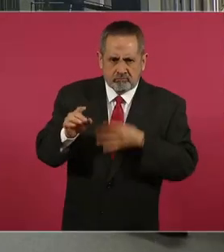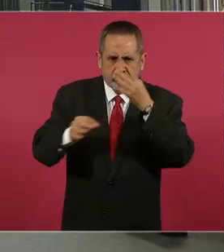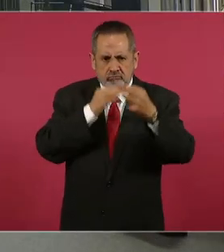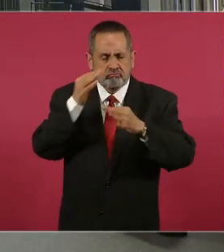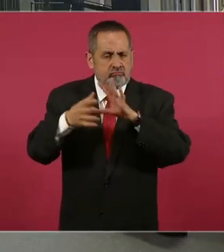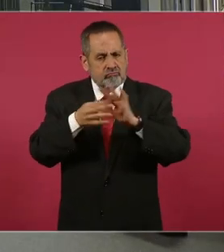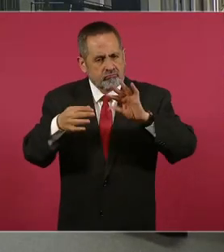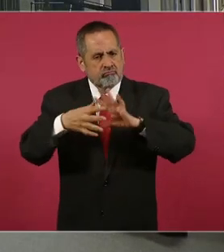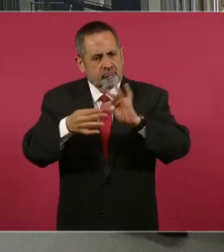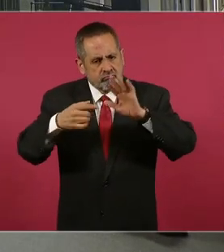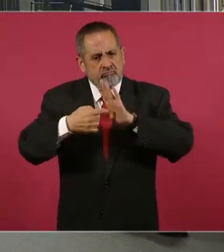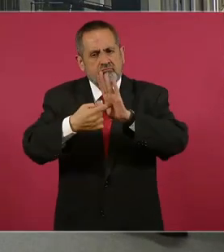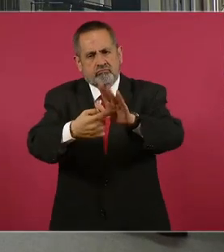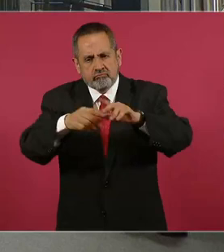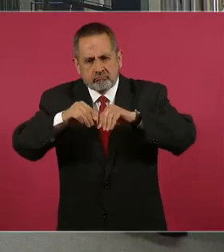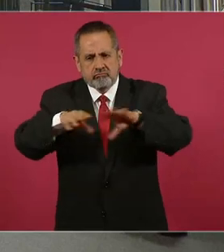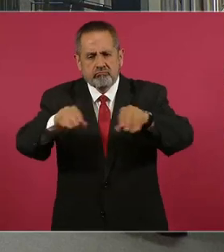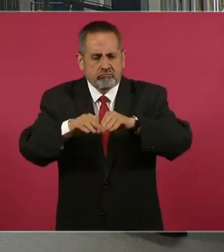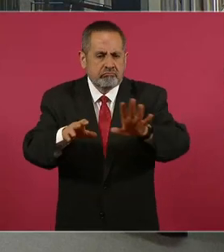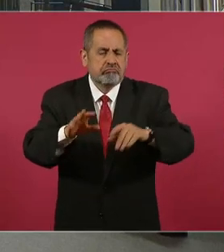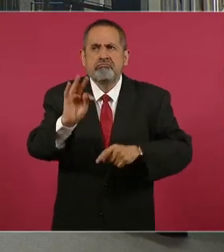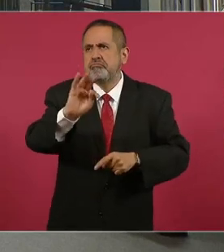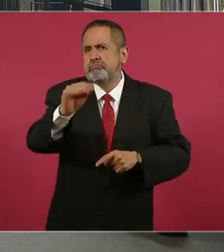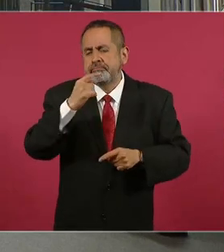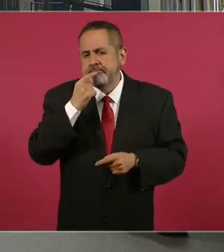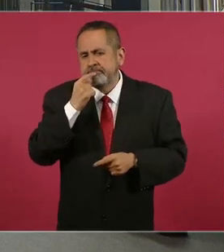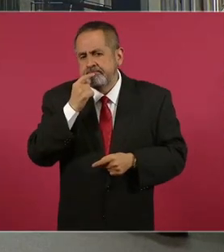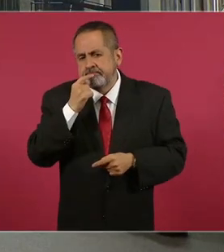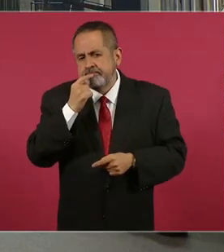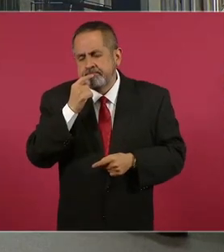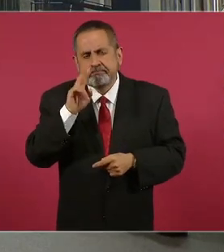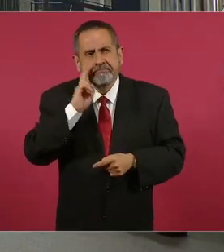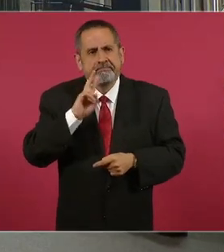y que a lo mejor podemos